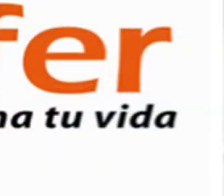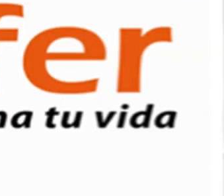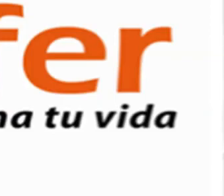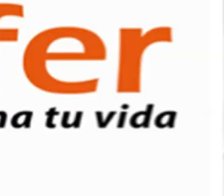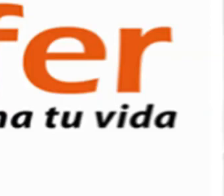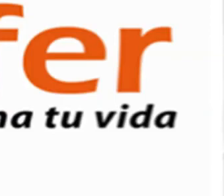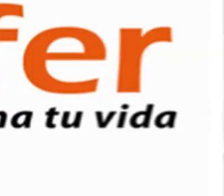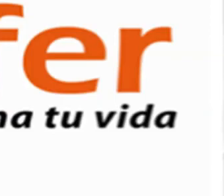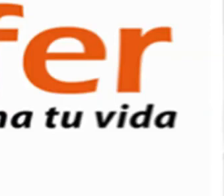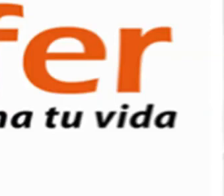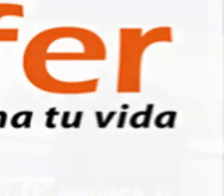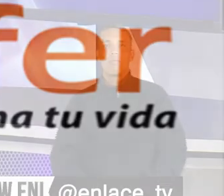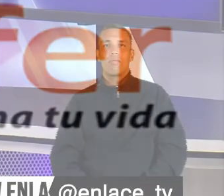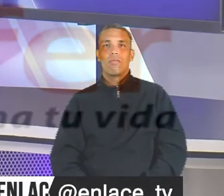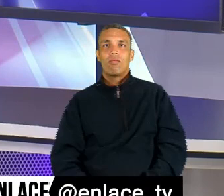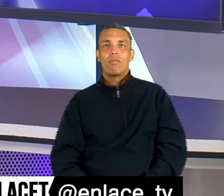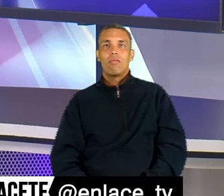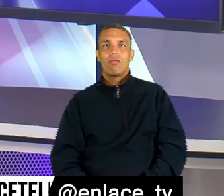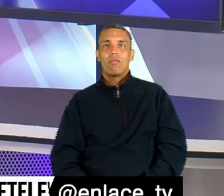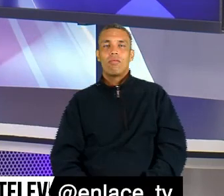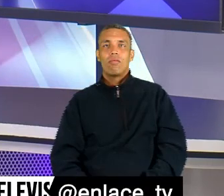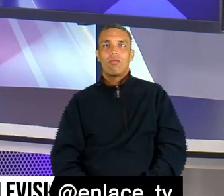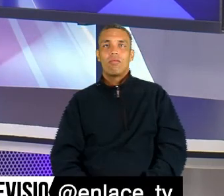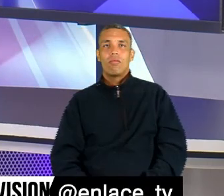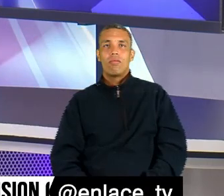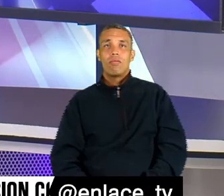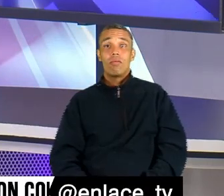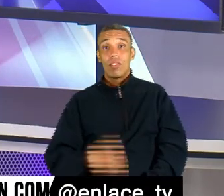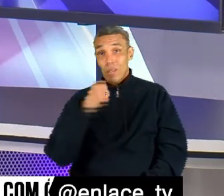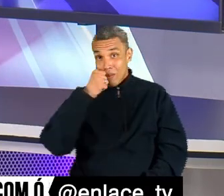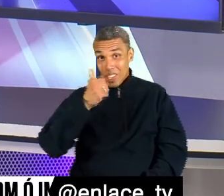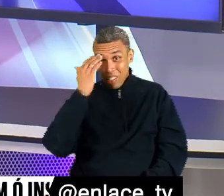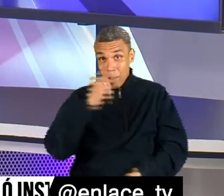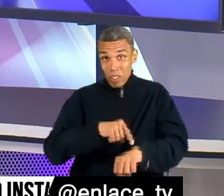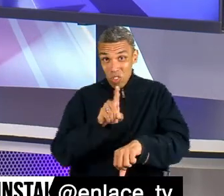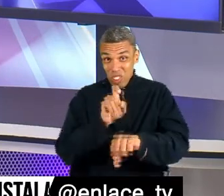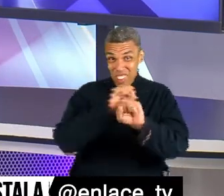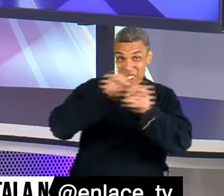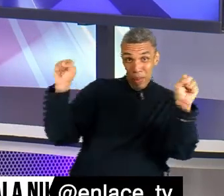Electrofer, ilumina tu vida. Tenemos una cita mañana, Enlace